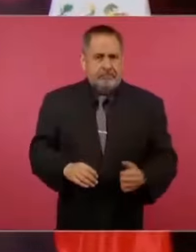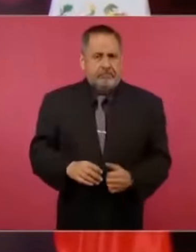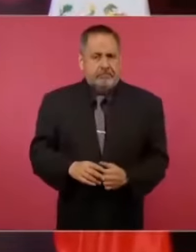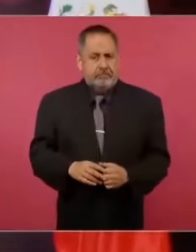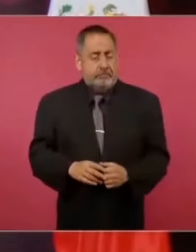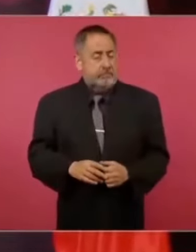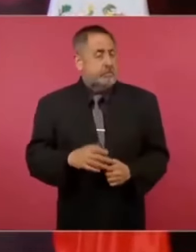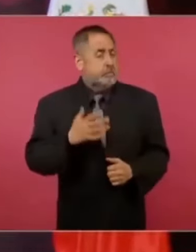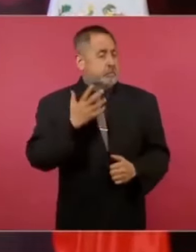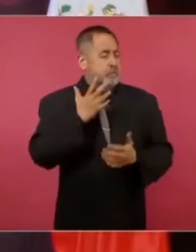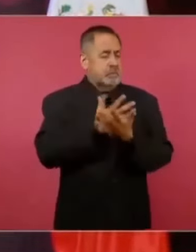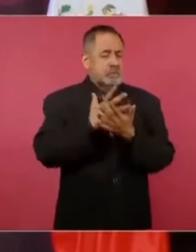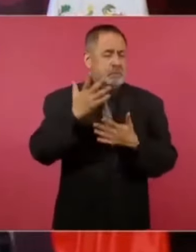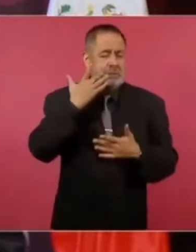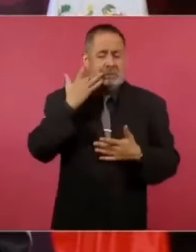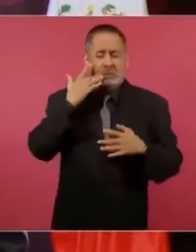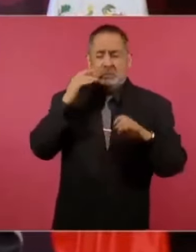de